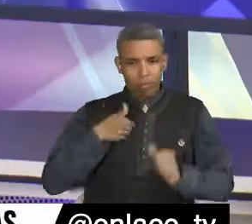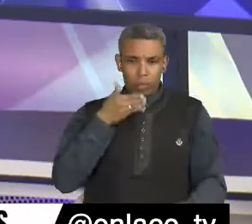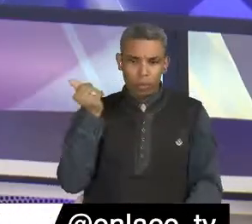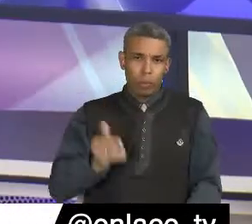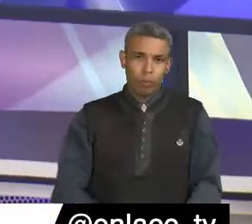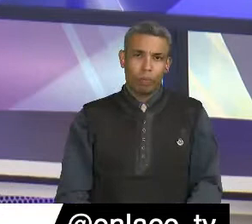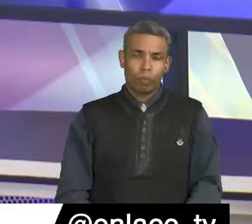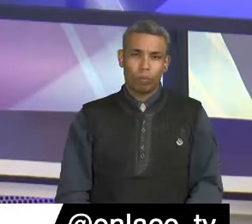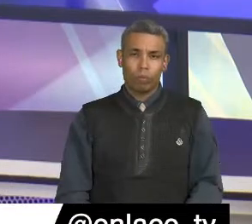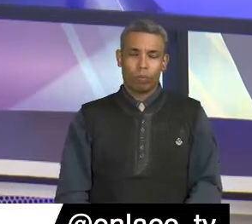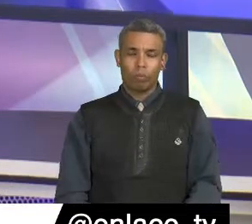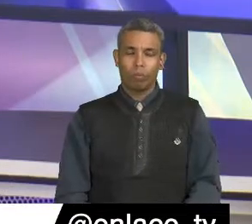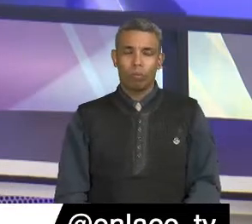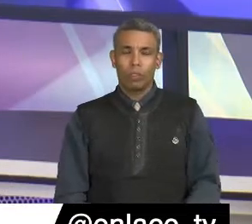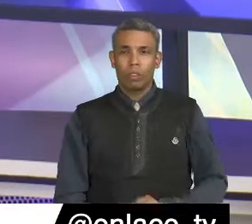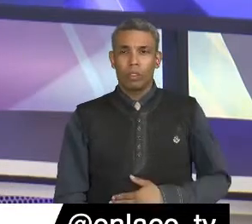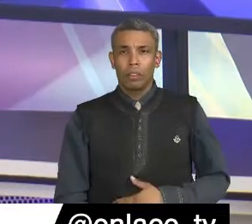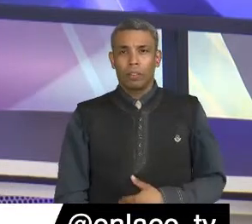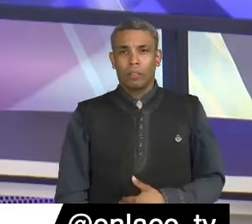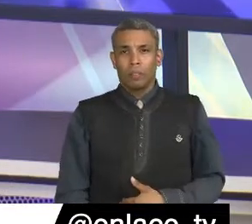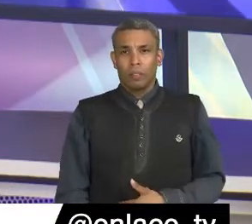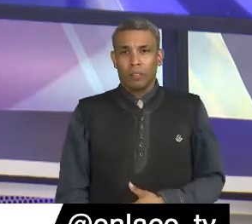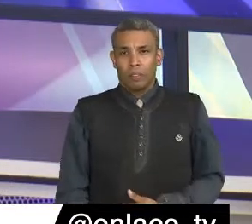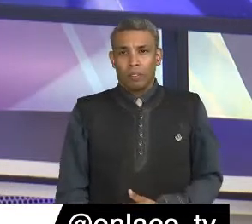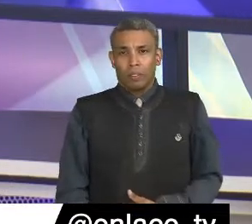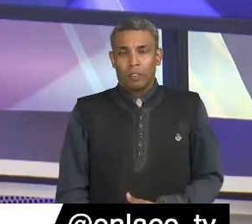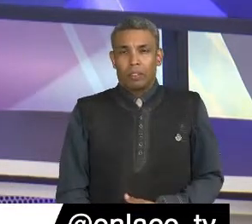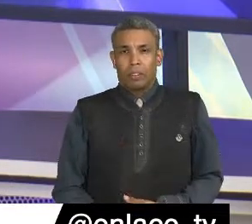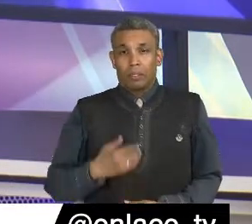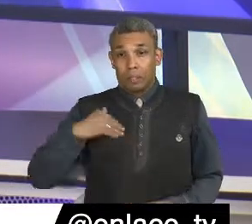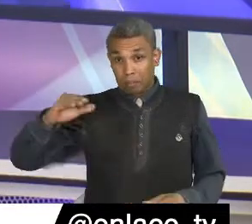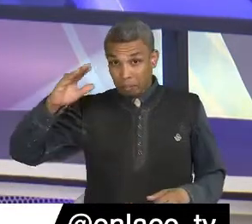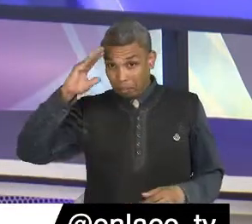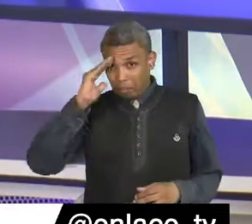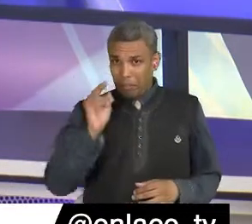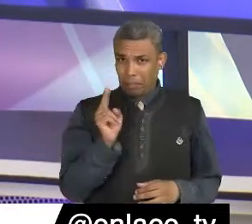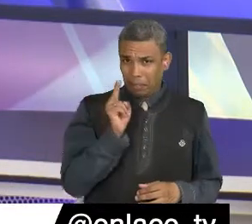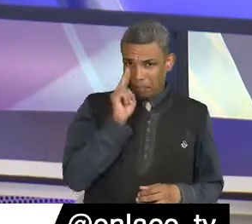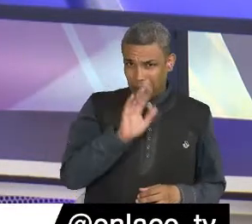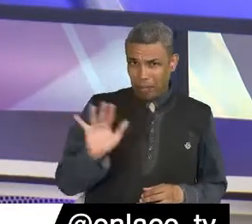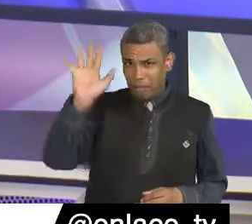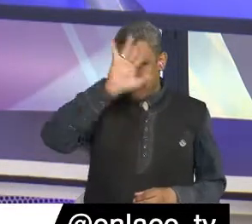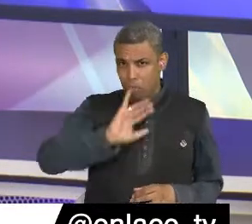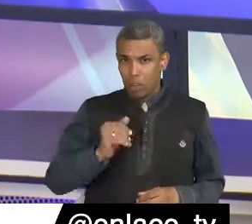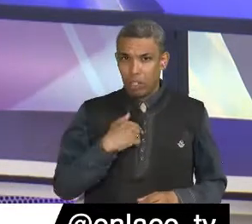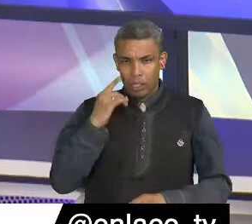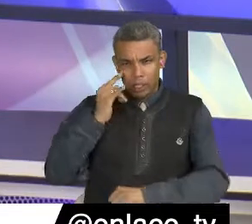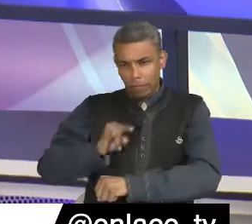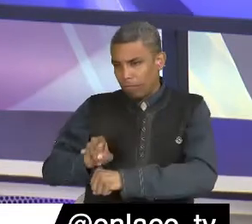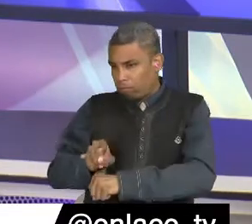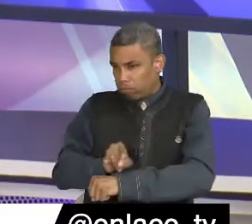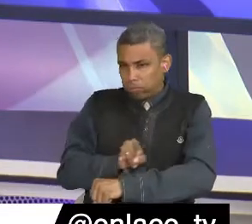La policía dispuso de al menos 250 hombres para brindar seguridad en las iglesias y vías.